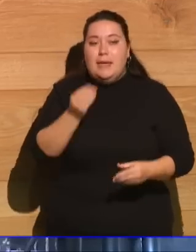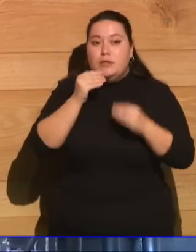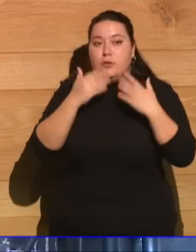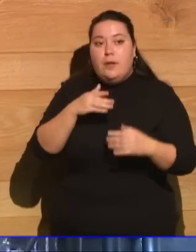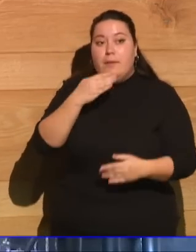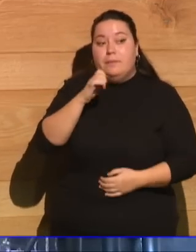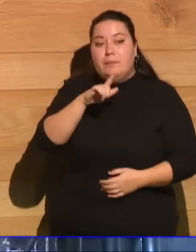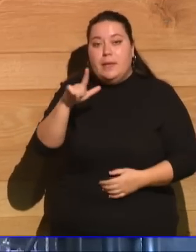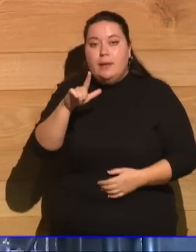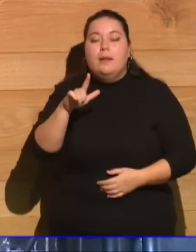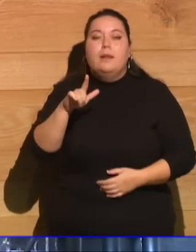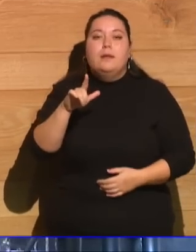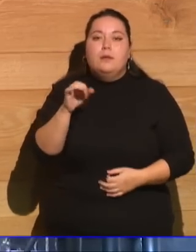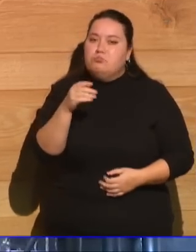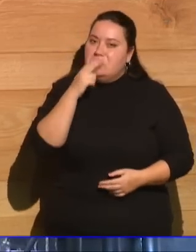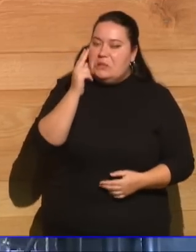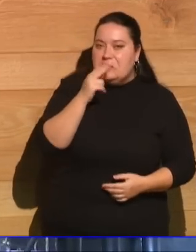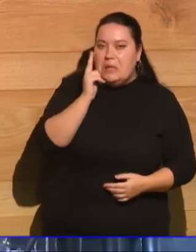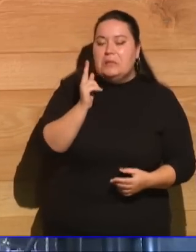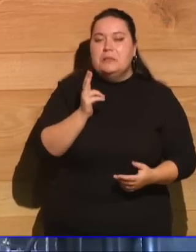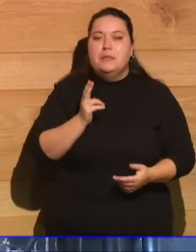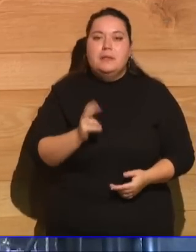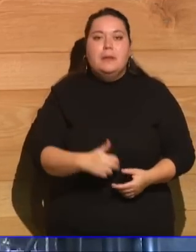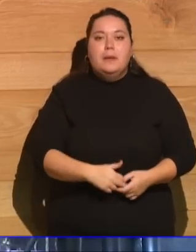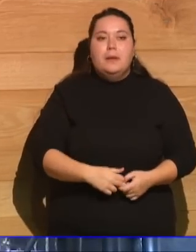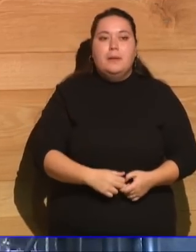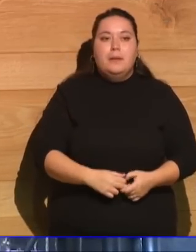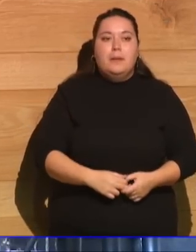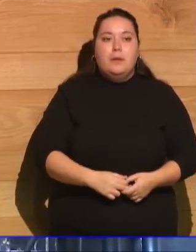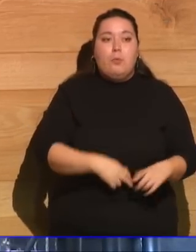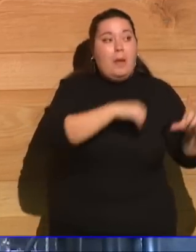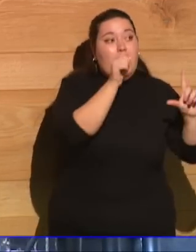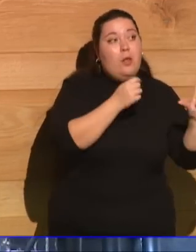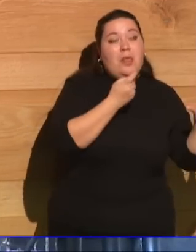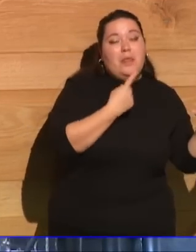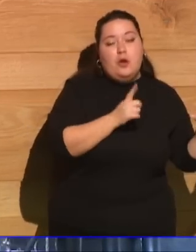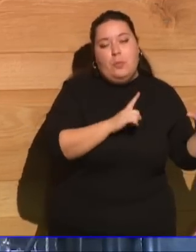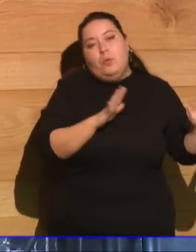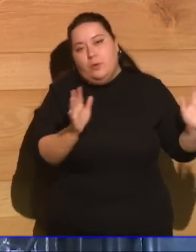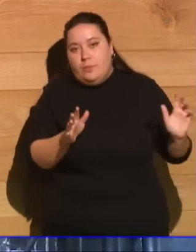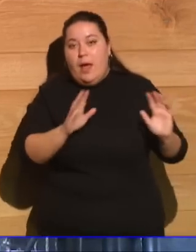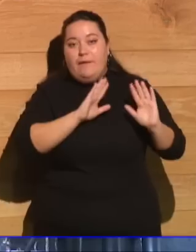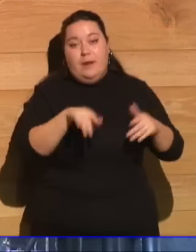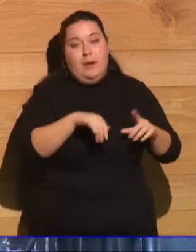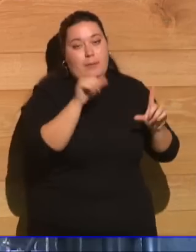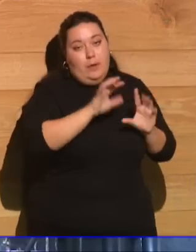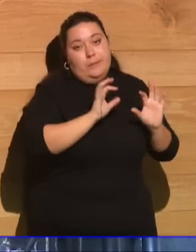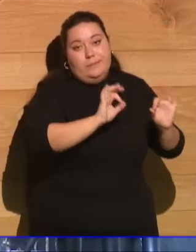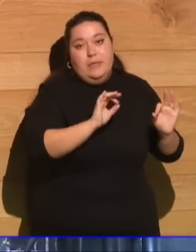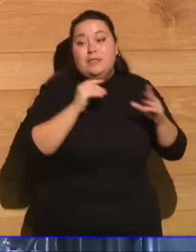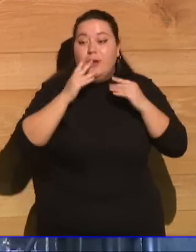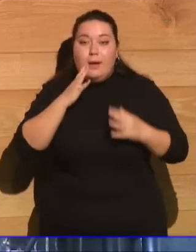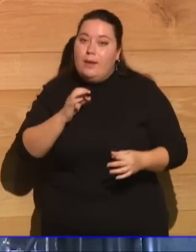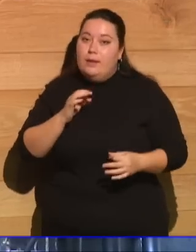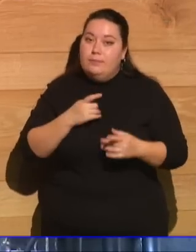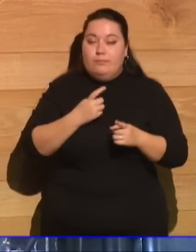muy interesante, porque esta historia no es como lo cuentan en la película, pero da igual, porque al final las películas son lo que son y las historias reales